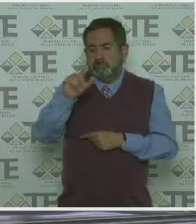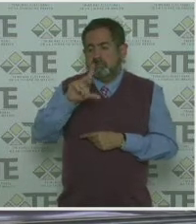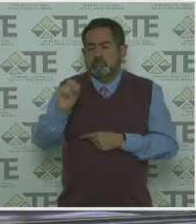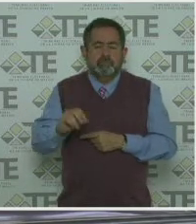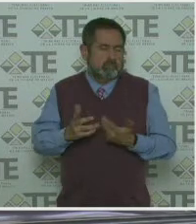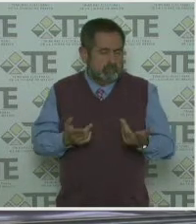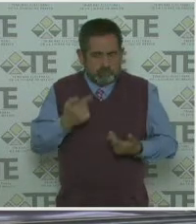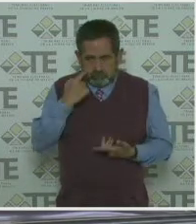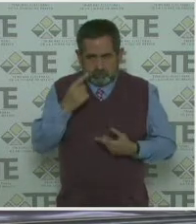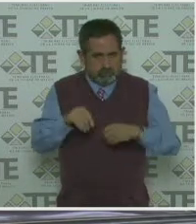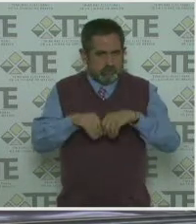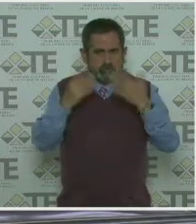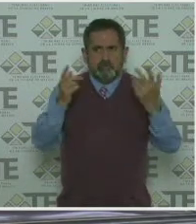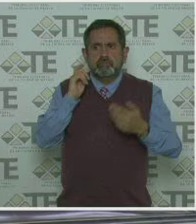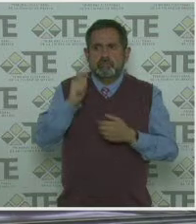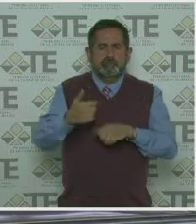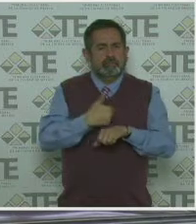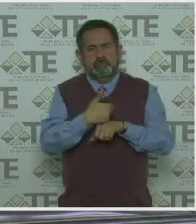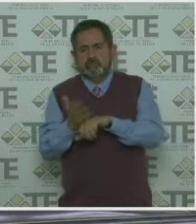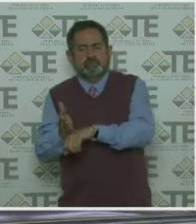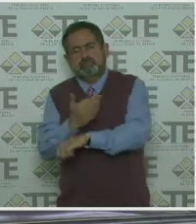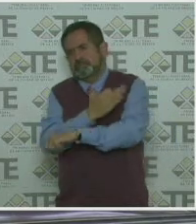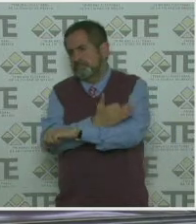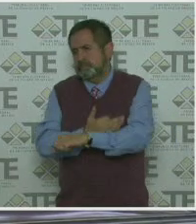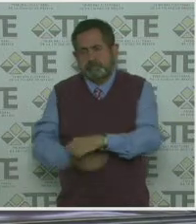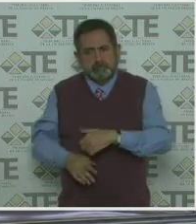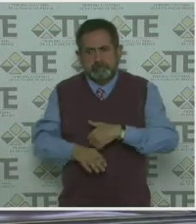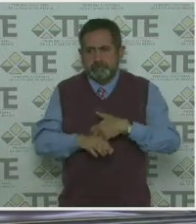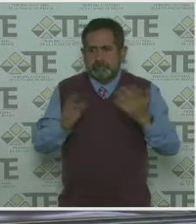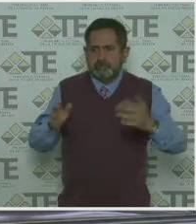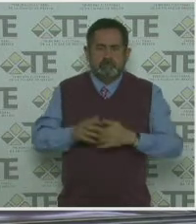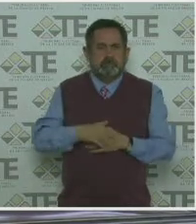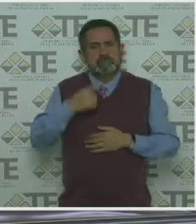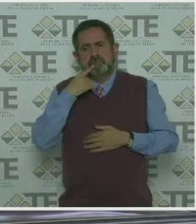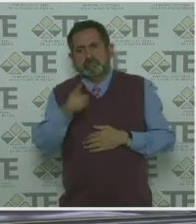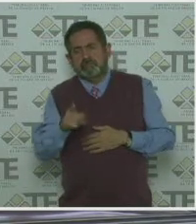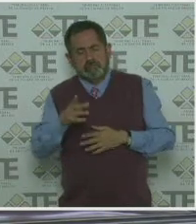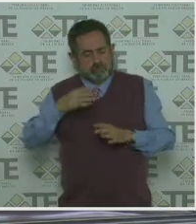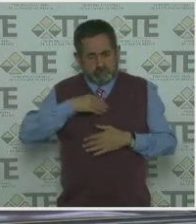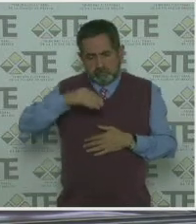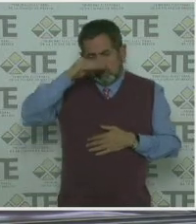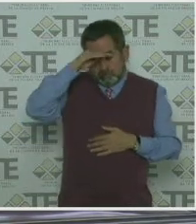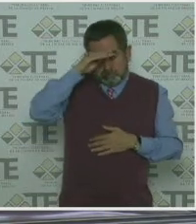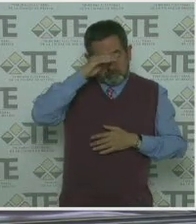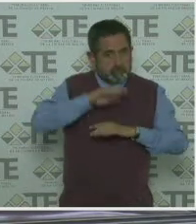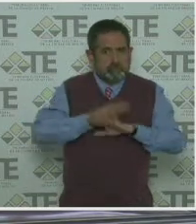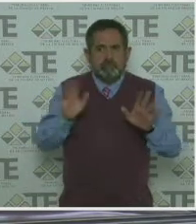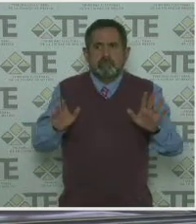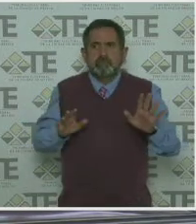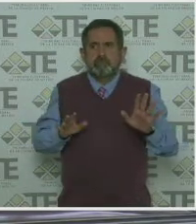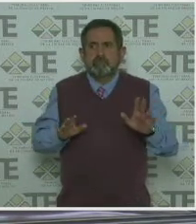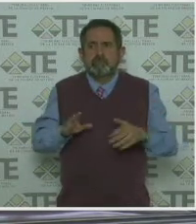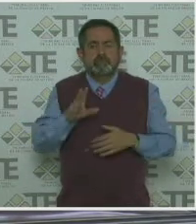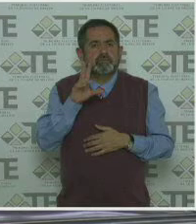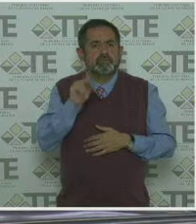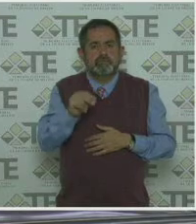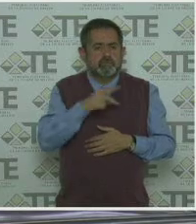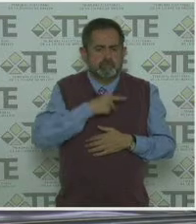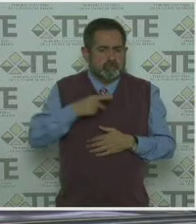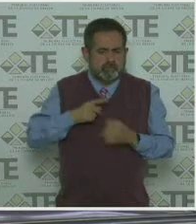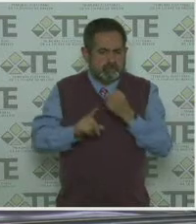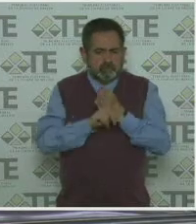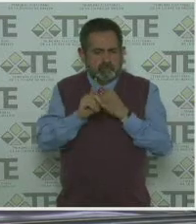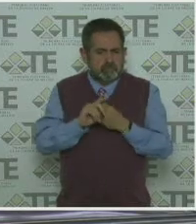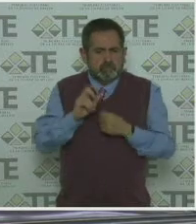es evidente la presentación extemporánea de la demanda y considero en lo personal que esto no genera